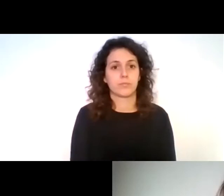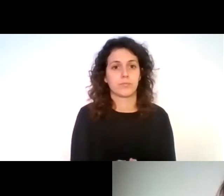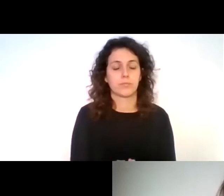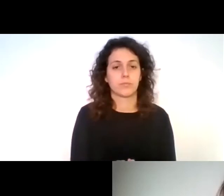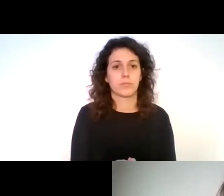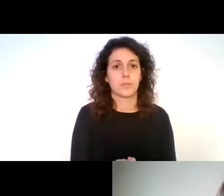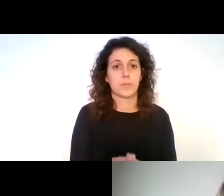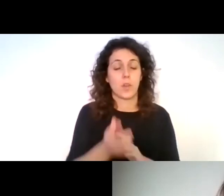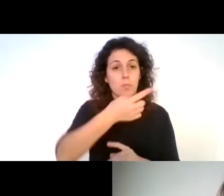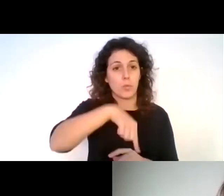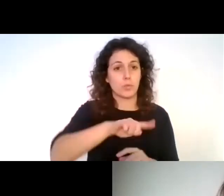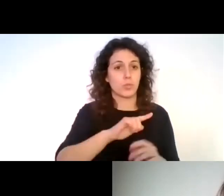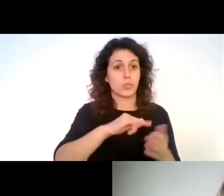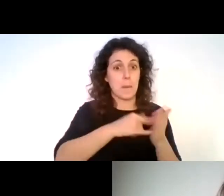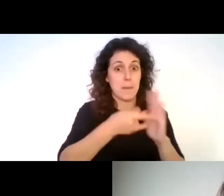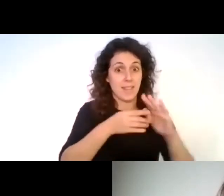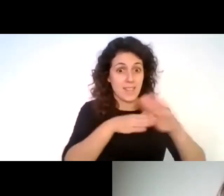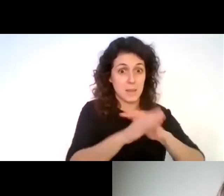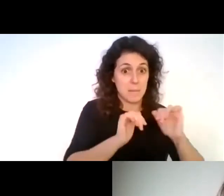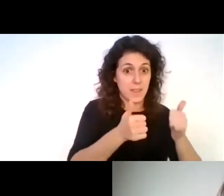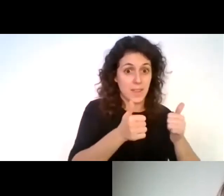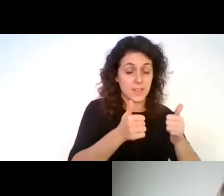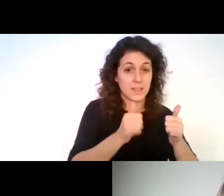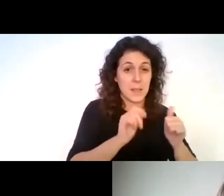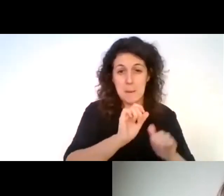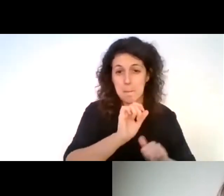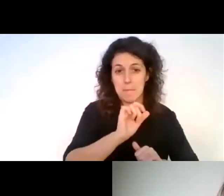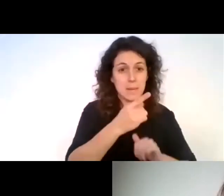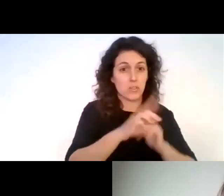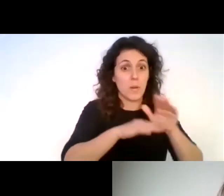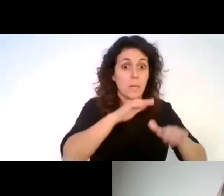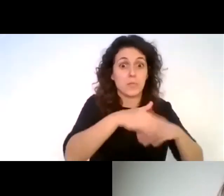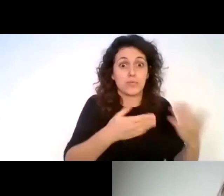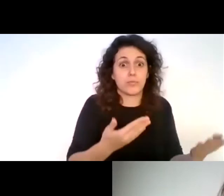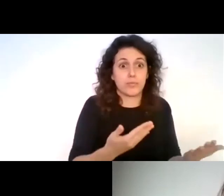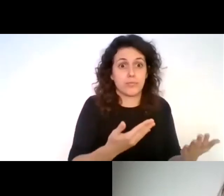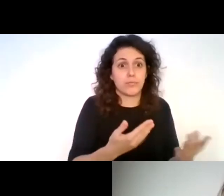cuando empezasteis con vuestro plan de accesibilidad, ¿cuáles fueron los primeros pasos